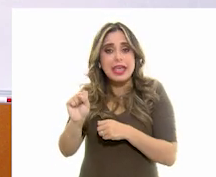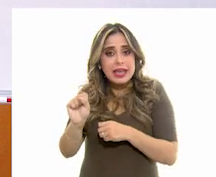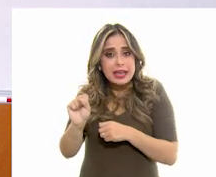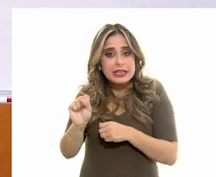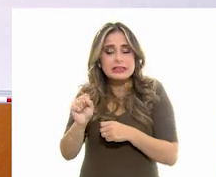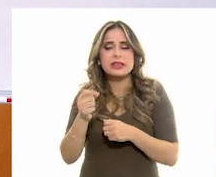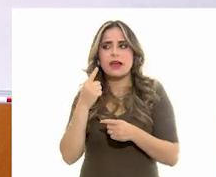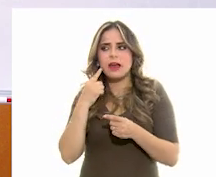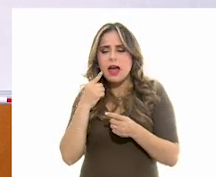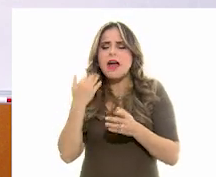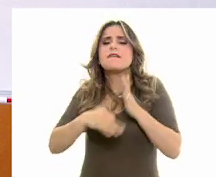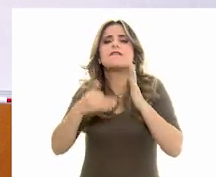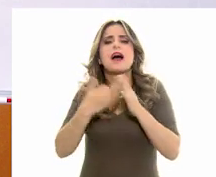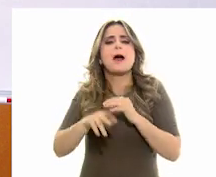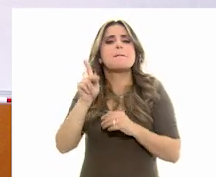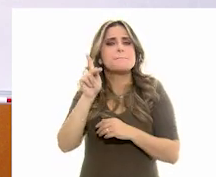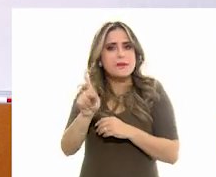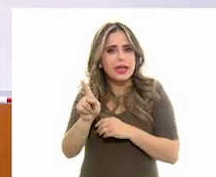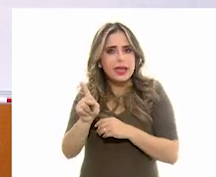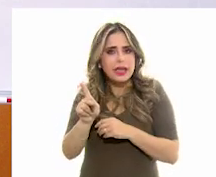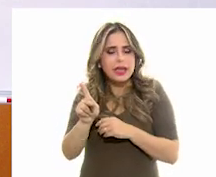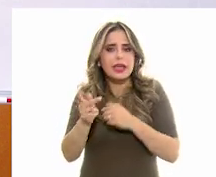O la P, ¿no?